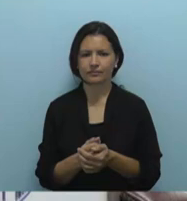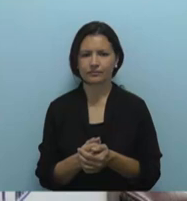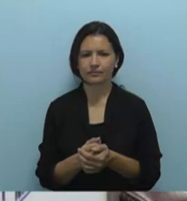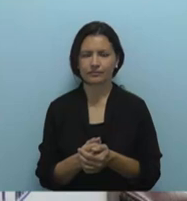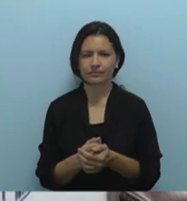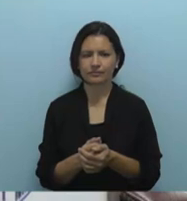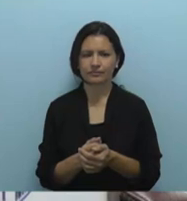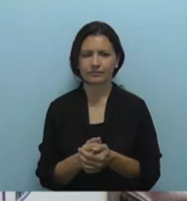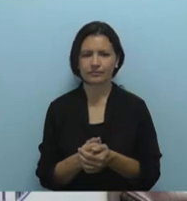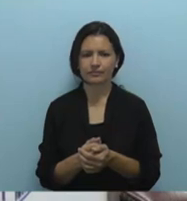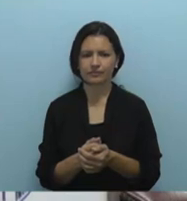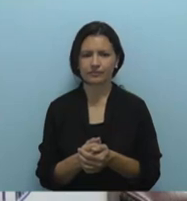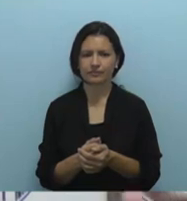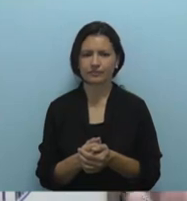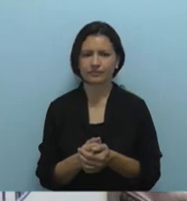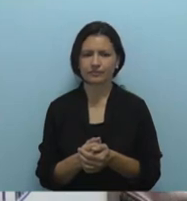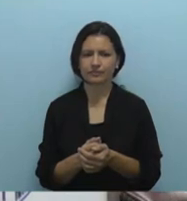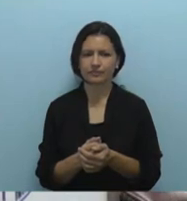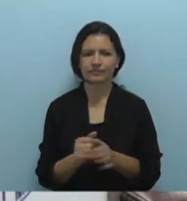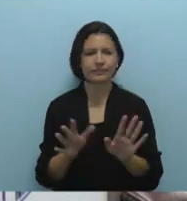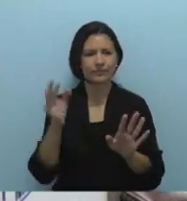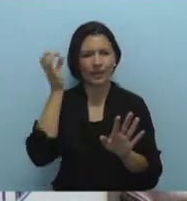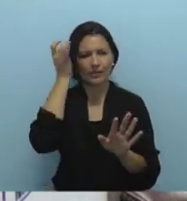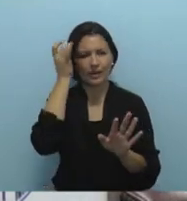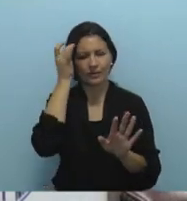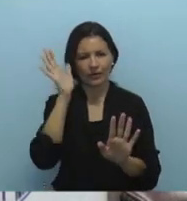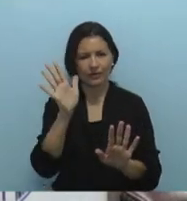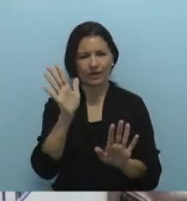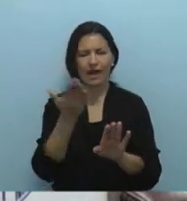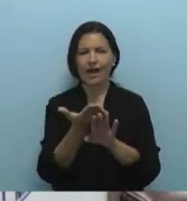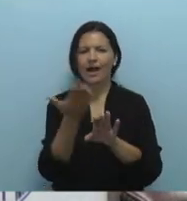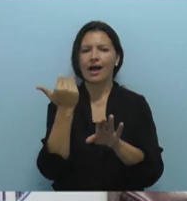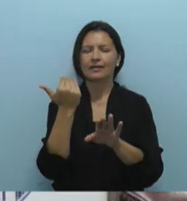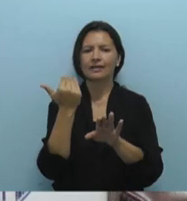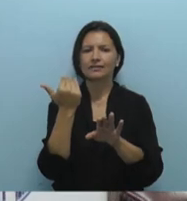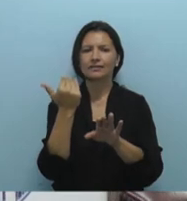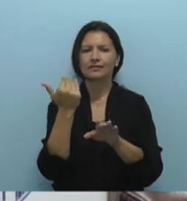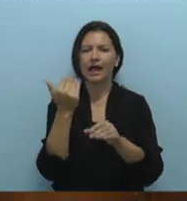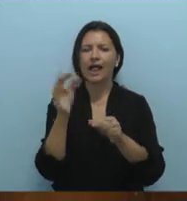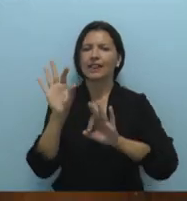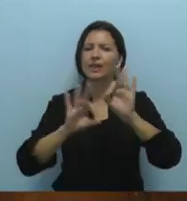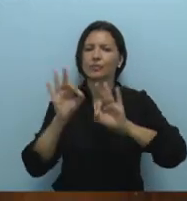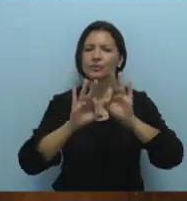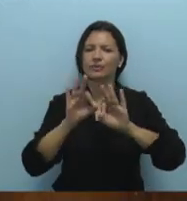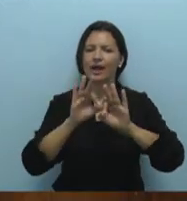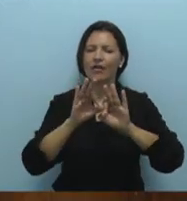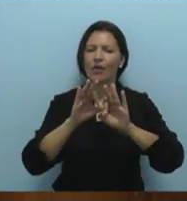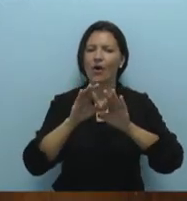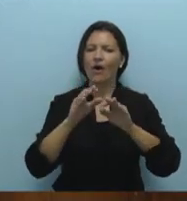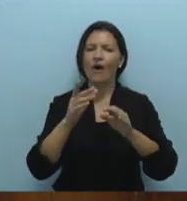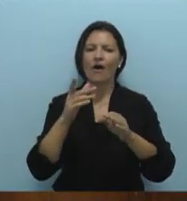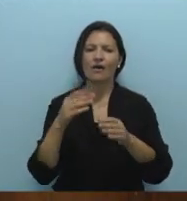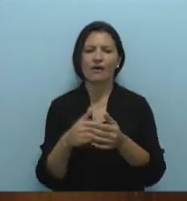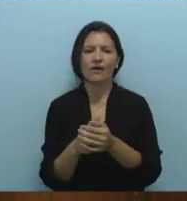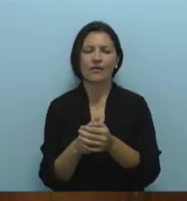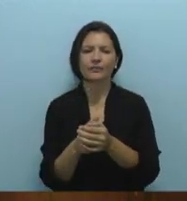Gracias, señora presidenta. Es para dar ingreso. Perdón. El diputado, además de hacer ingreso, había pedido una preferencia. Yo